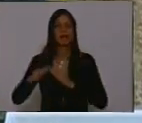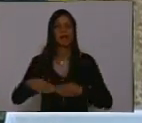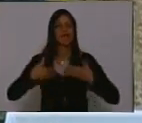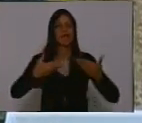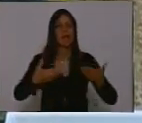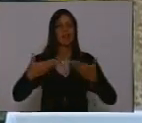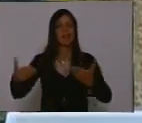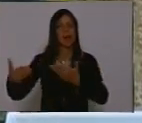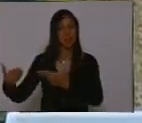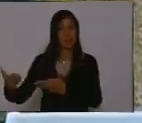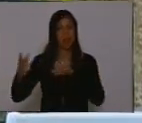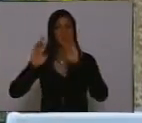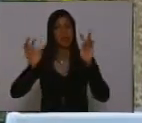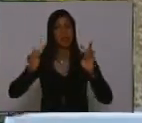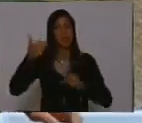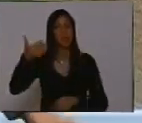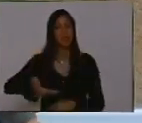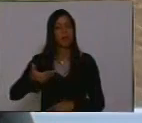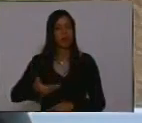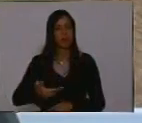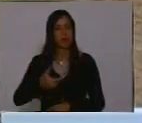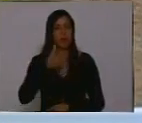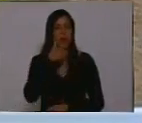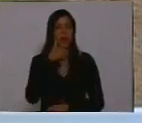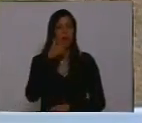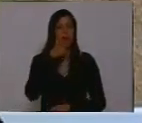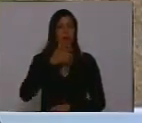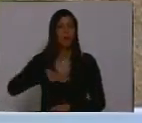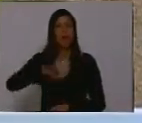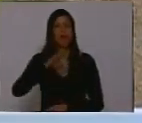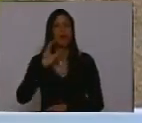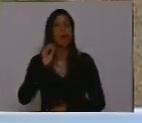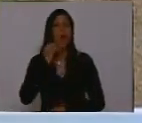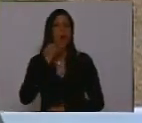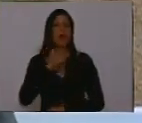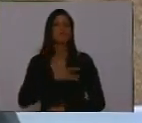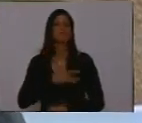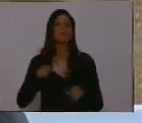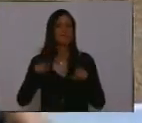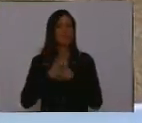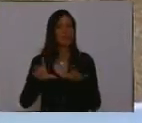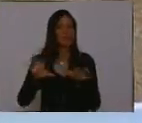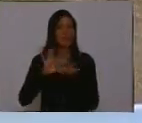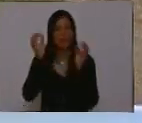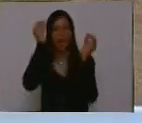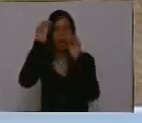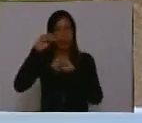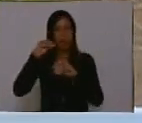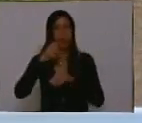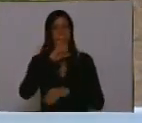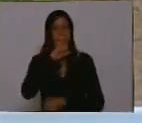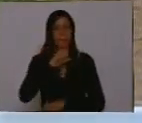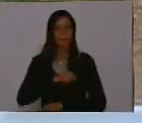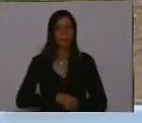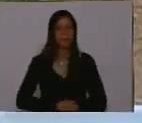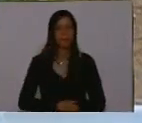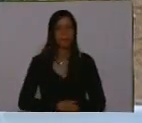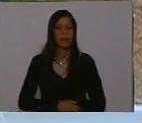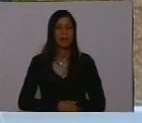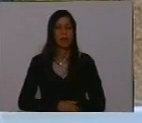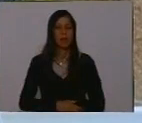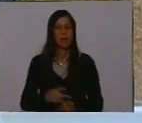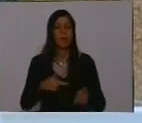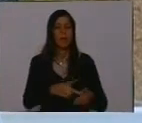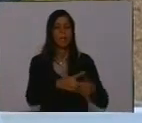Camarada, esto recoge sin duda alguna el sentir de nuestra juventud. Necesitamos condiciones especiales para acceso